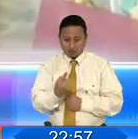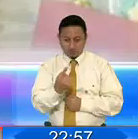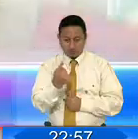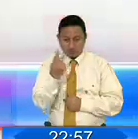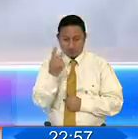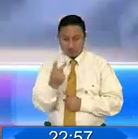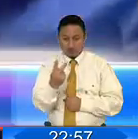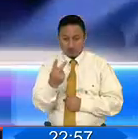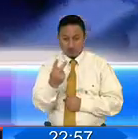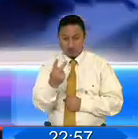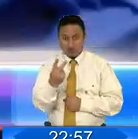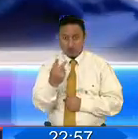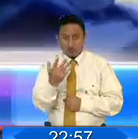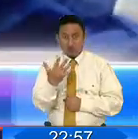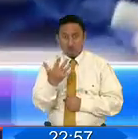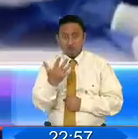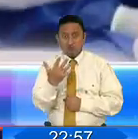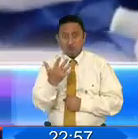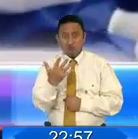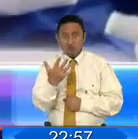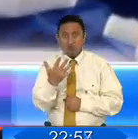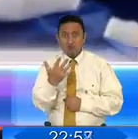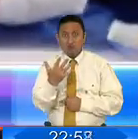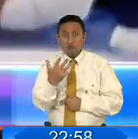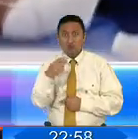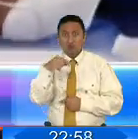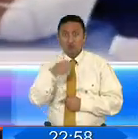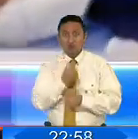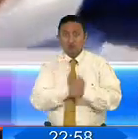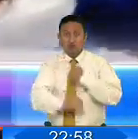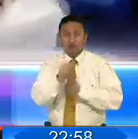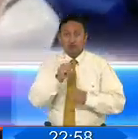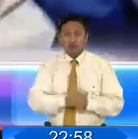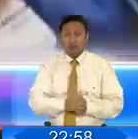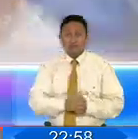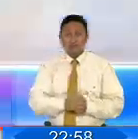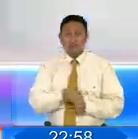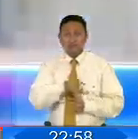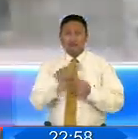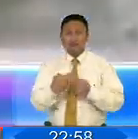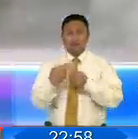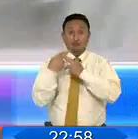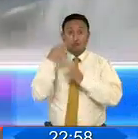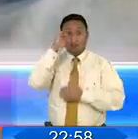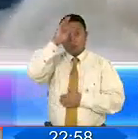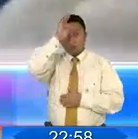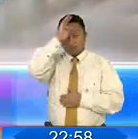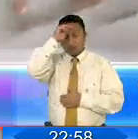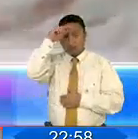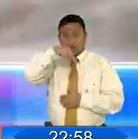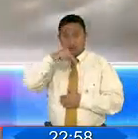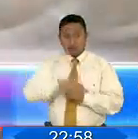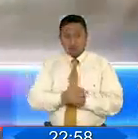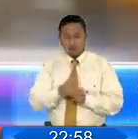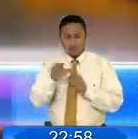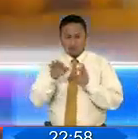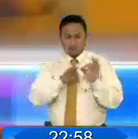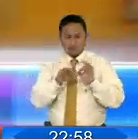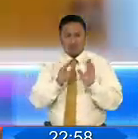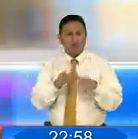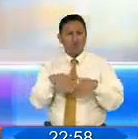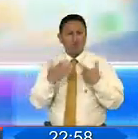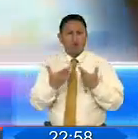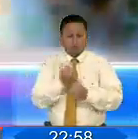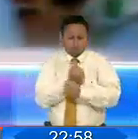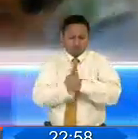dos. Eran cinco los pequeños que llegaron al mundo. Los encargados del hospital Alejandro Pulson daban detalles de cómo se dio